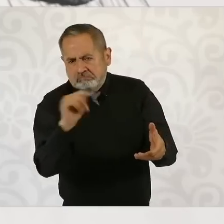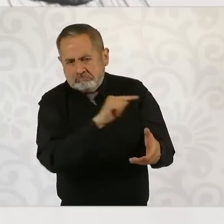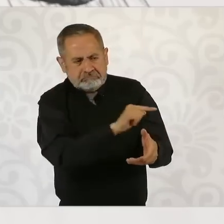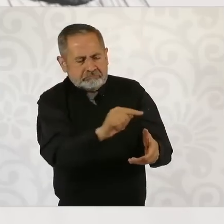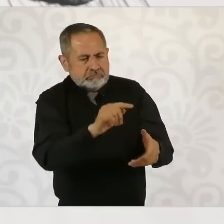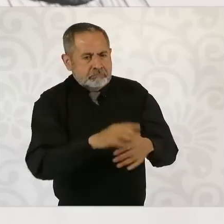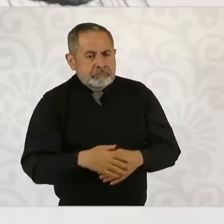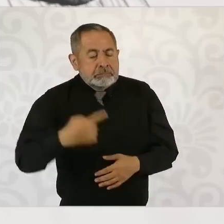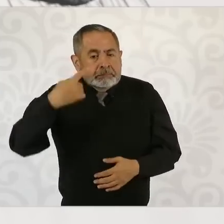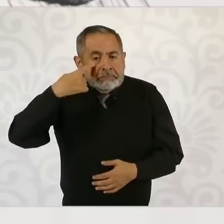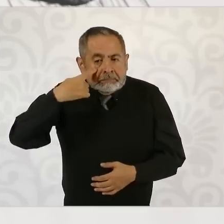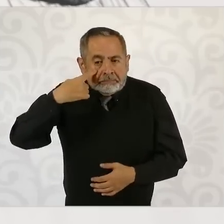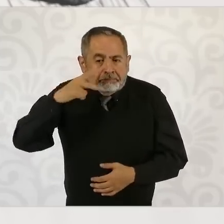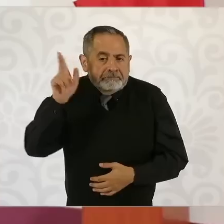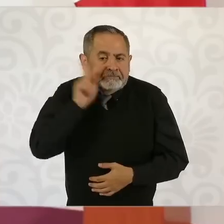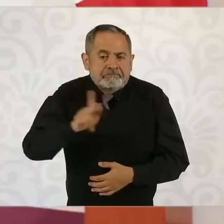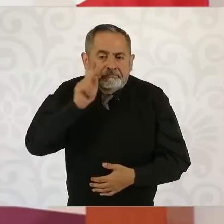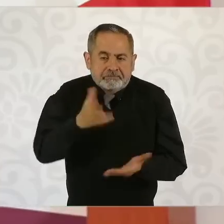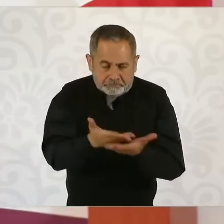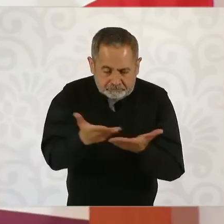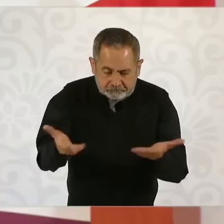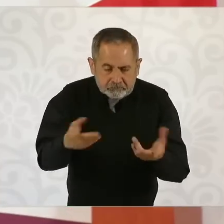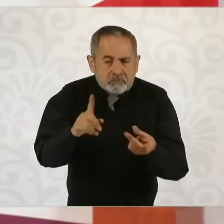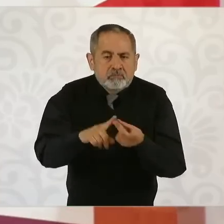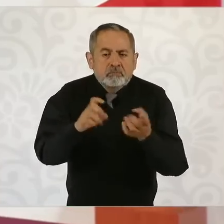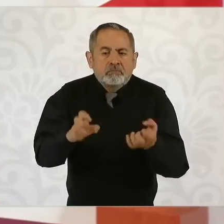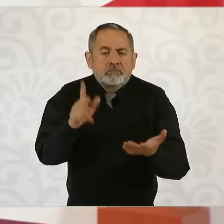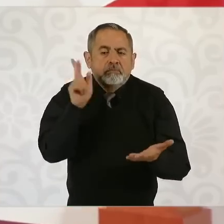Tiene que probarse primero,